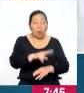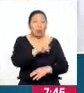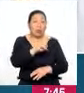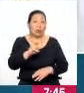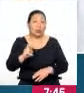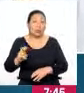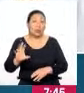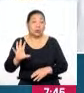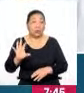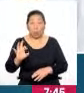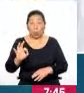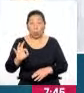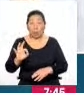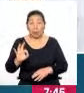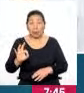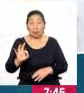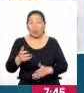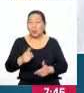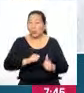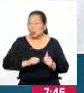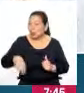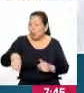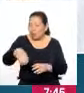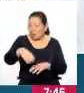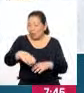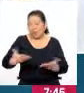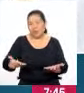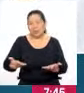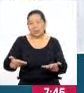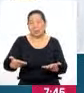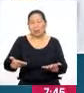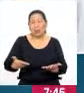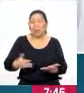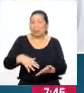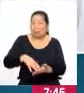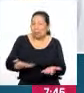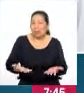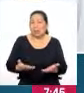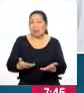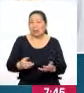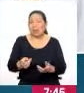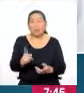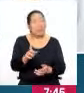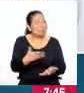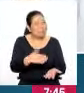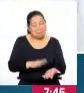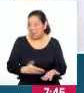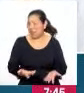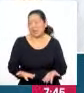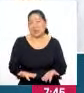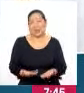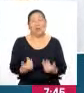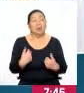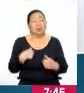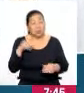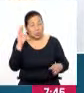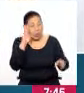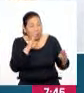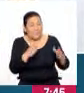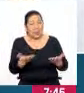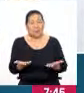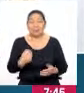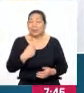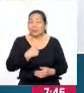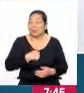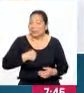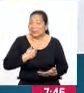250 comunidades pues han sido afectadas por este flagelo, por esta actividad ilegal, ilícita. Entonces, a nosotros nos preocupa porque,